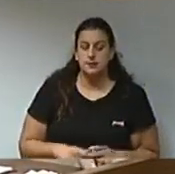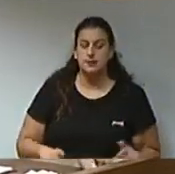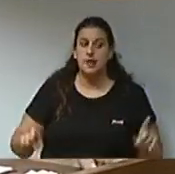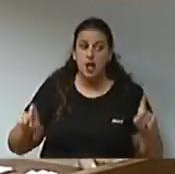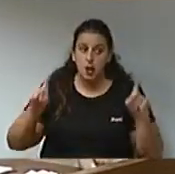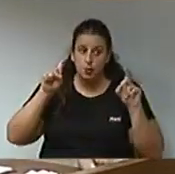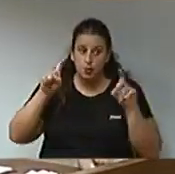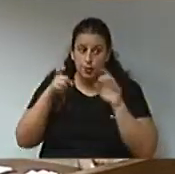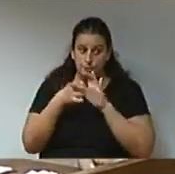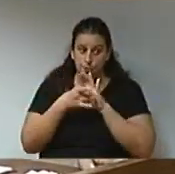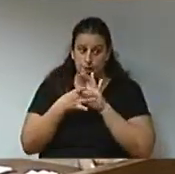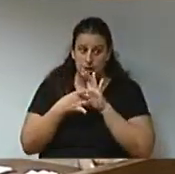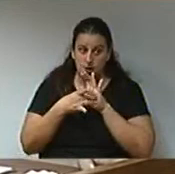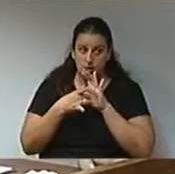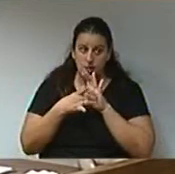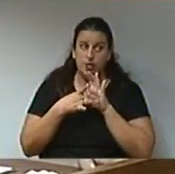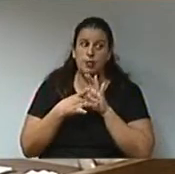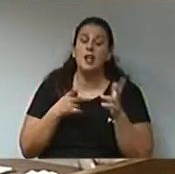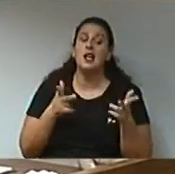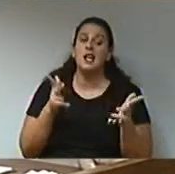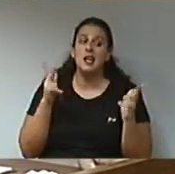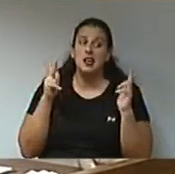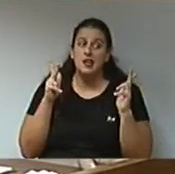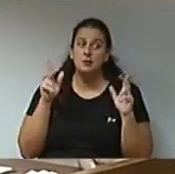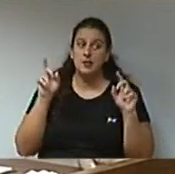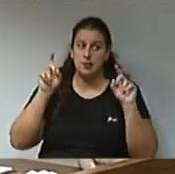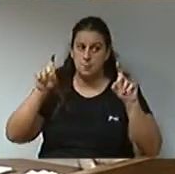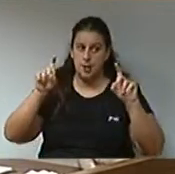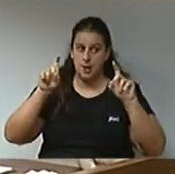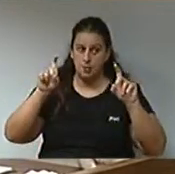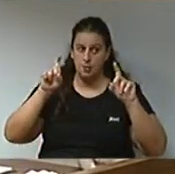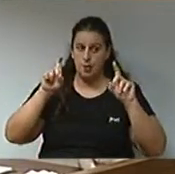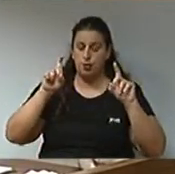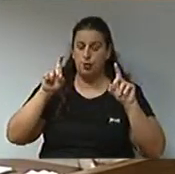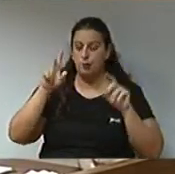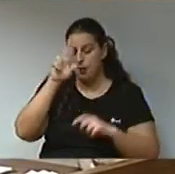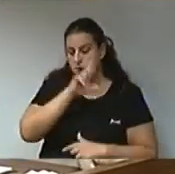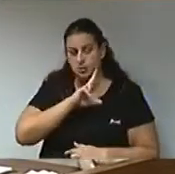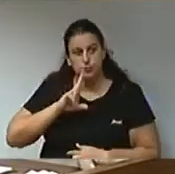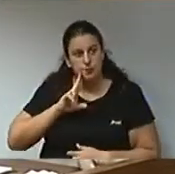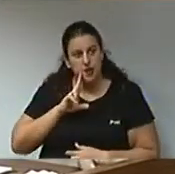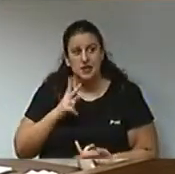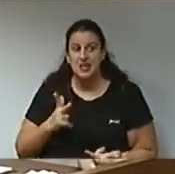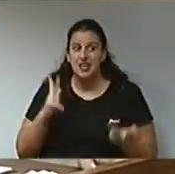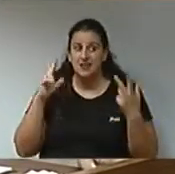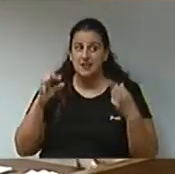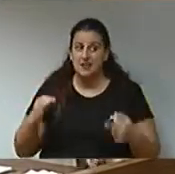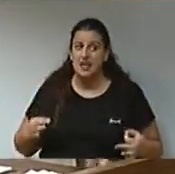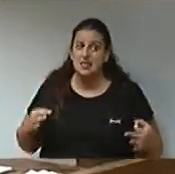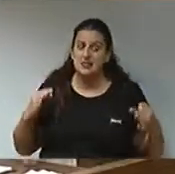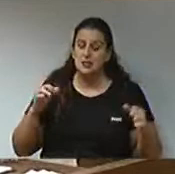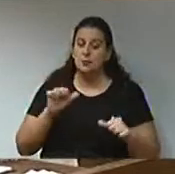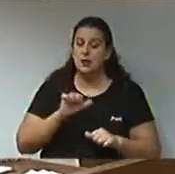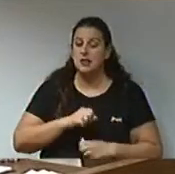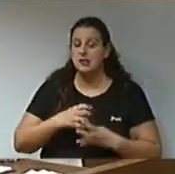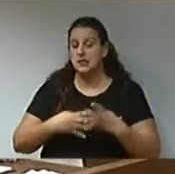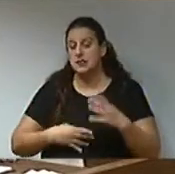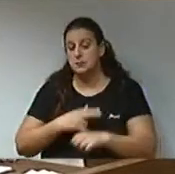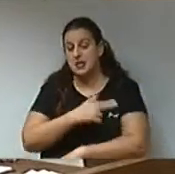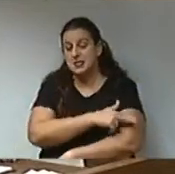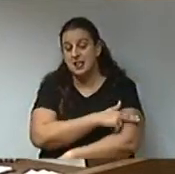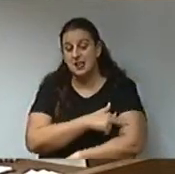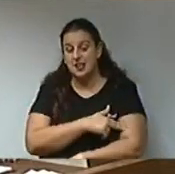Educación de calidad y libertad para la educación, libertad para los padres, libertad siempre. Eliminar listas de espera de sanidad por